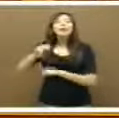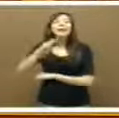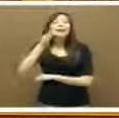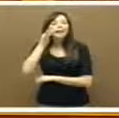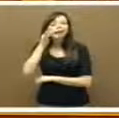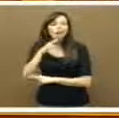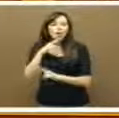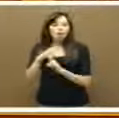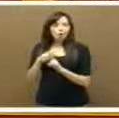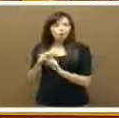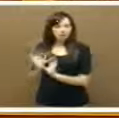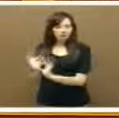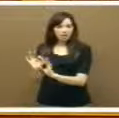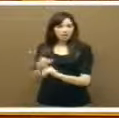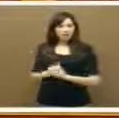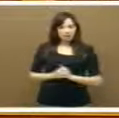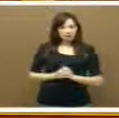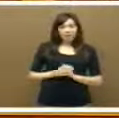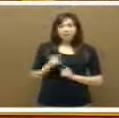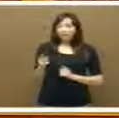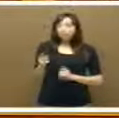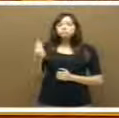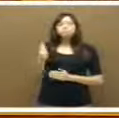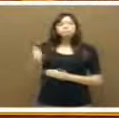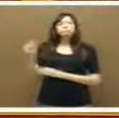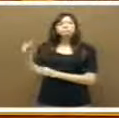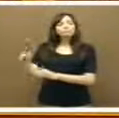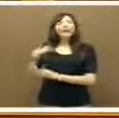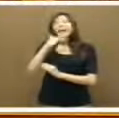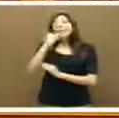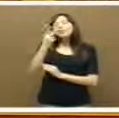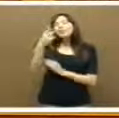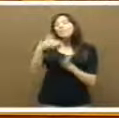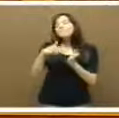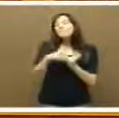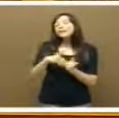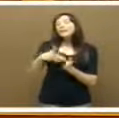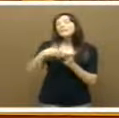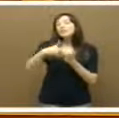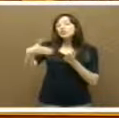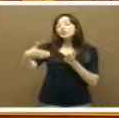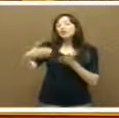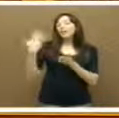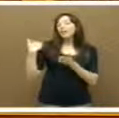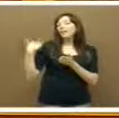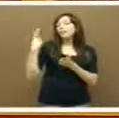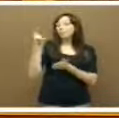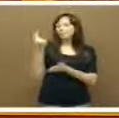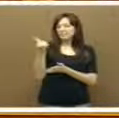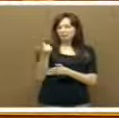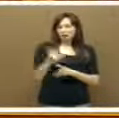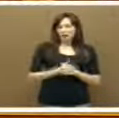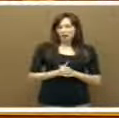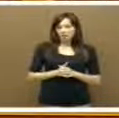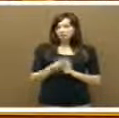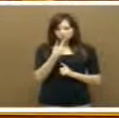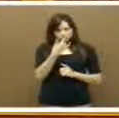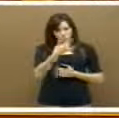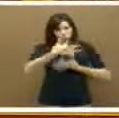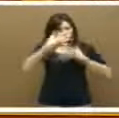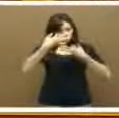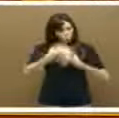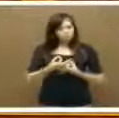nada. En la economía real se van a poner vía IRPF casi 2.000 millones de las antiguas pesetas. Y le aseguro que eso